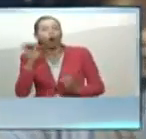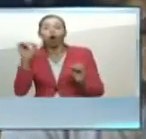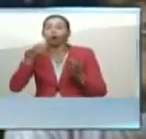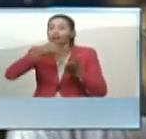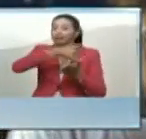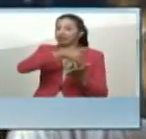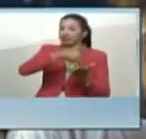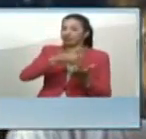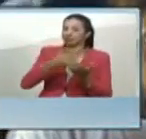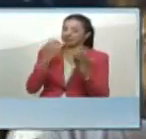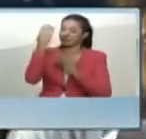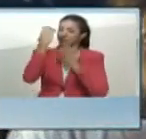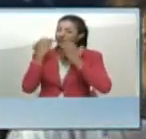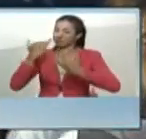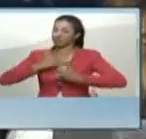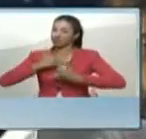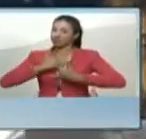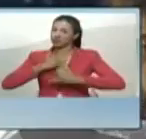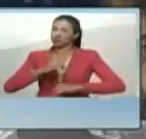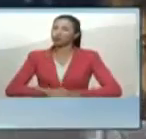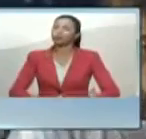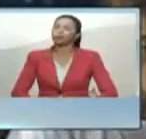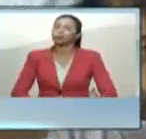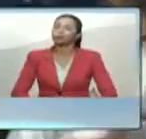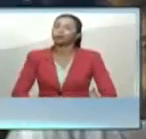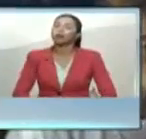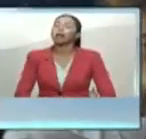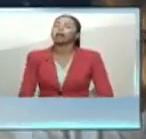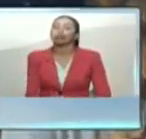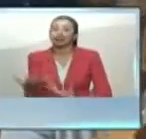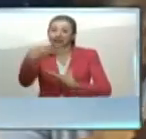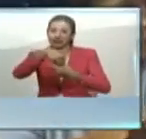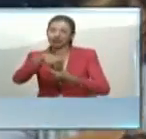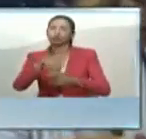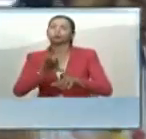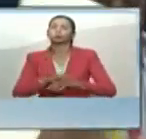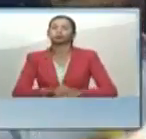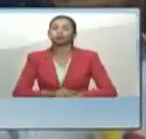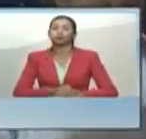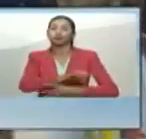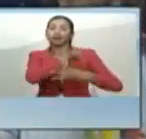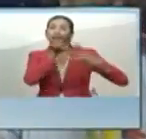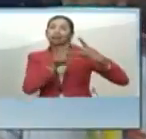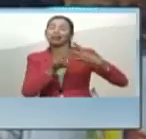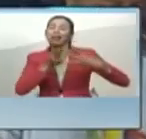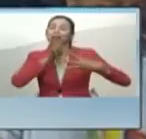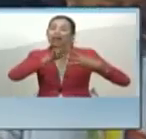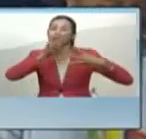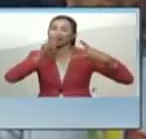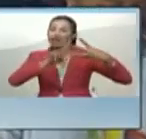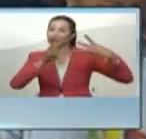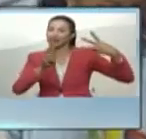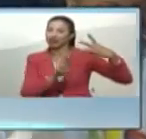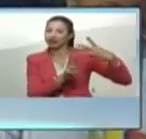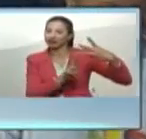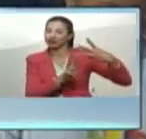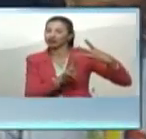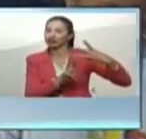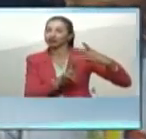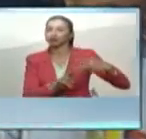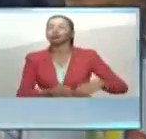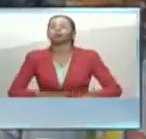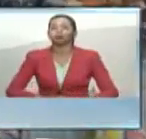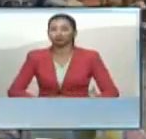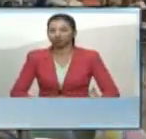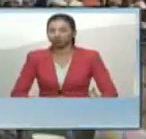debilidades. Dentro de eso, el ejercimiento de las 3R en todos nuestros consejos presidenciales. Y es a través